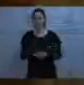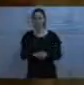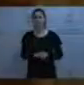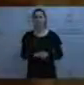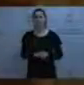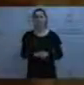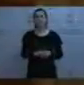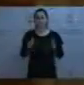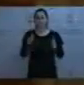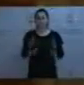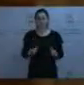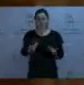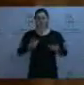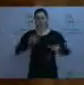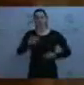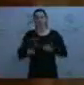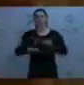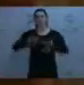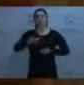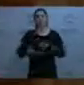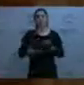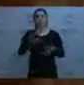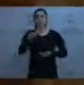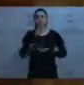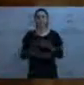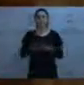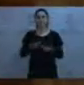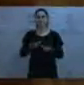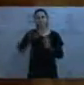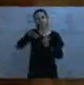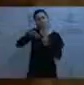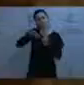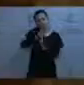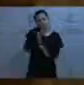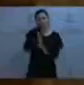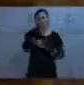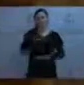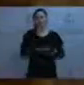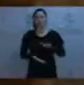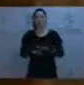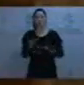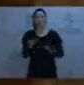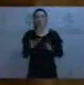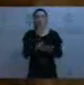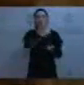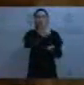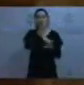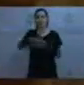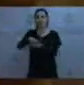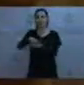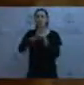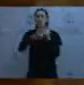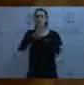Todo este proceso se ha llegado a definir en colaboración con los centros. ¿Hay